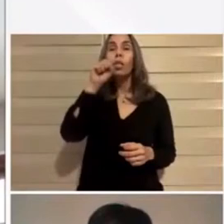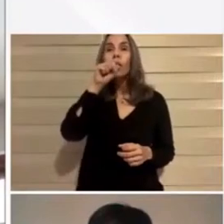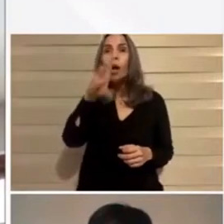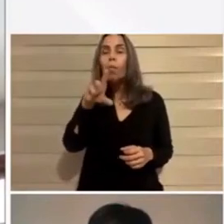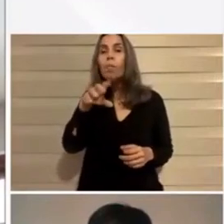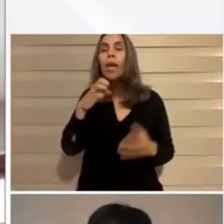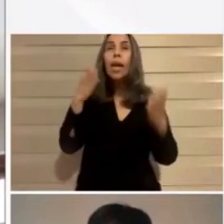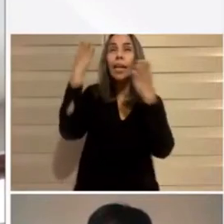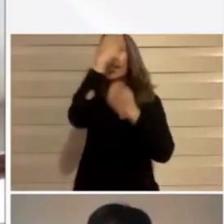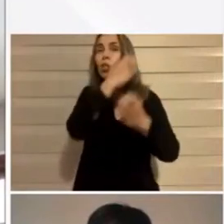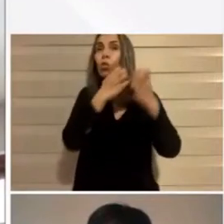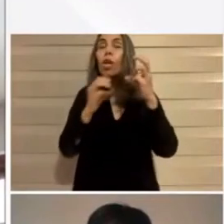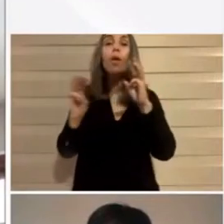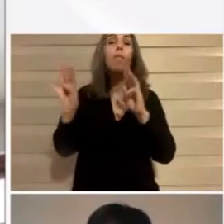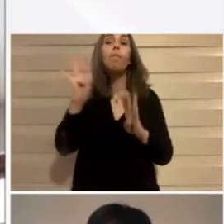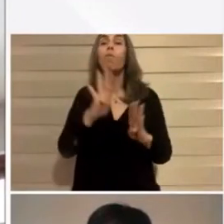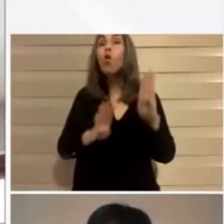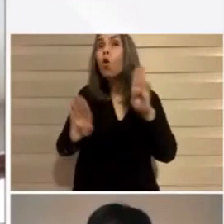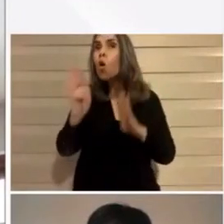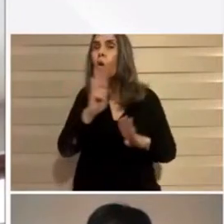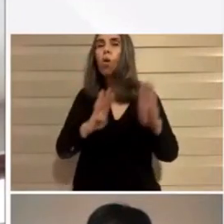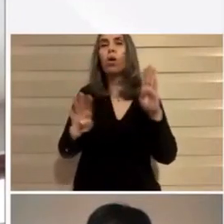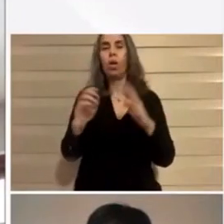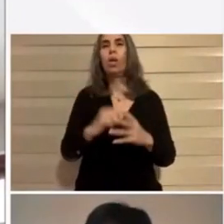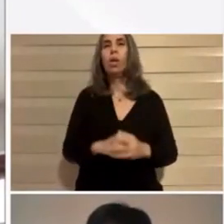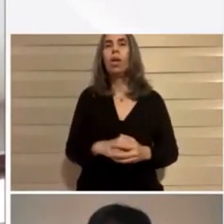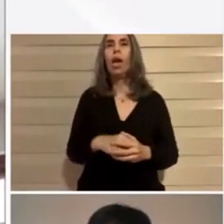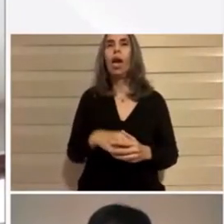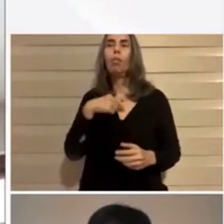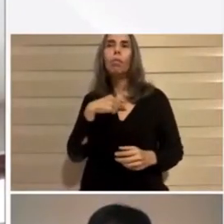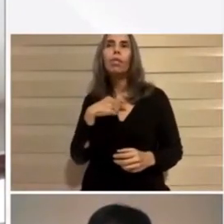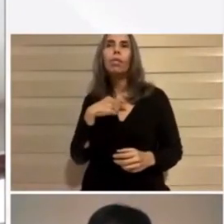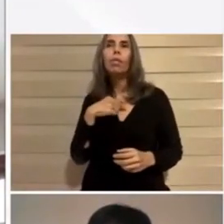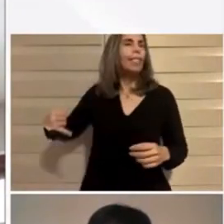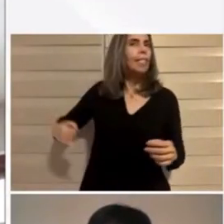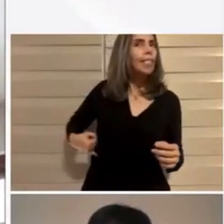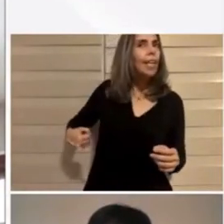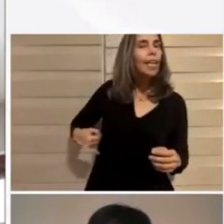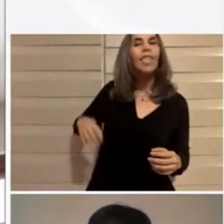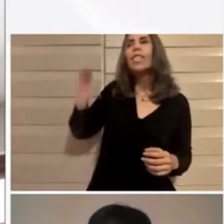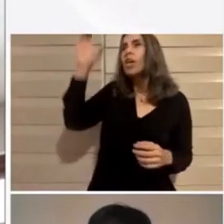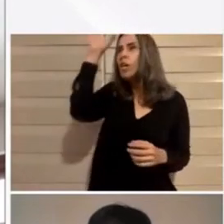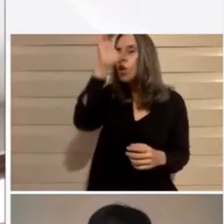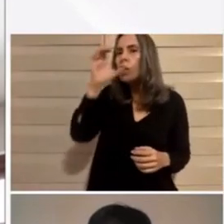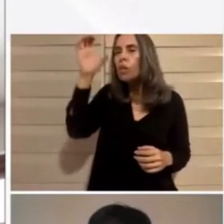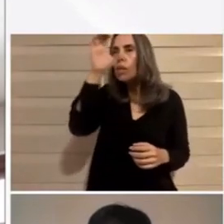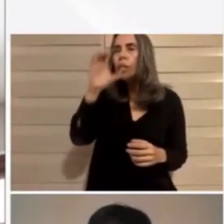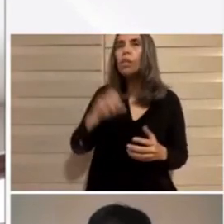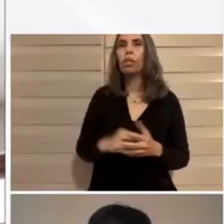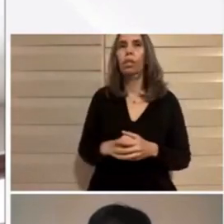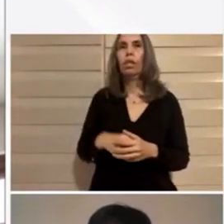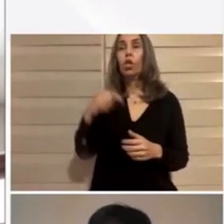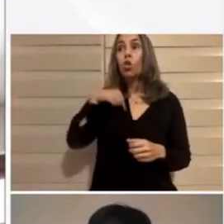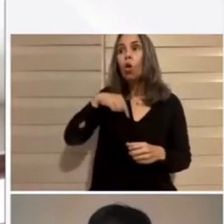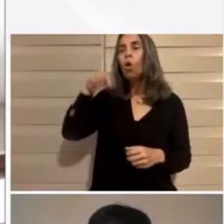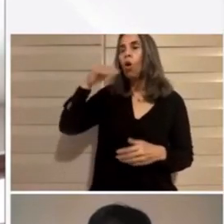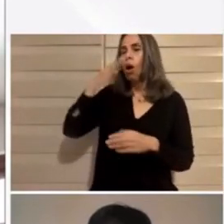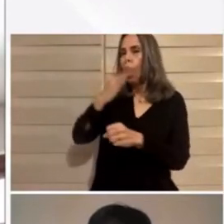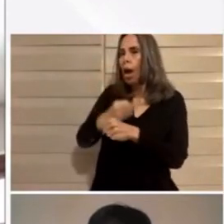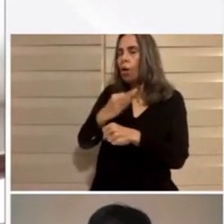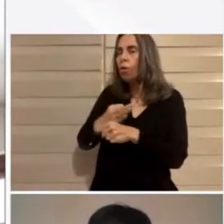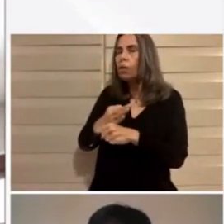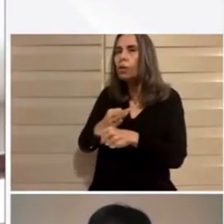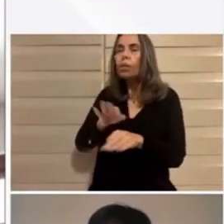a mí siempre me interesaron las ciencias. ¿Cómo llegué a ser la directora de un museo de economía? Pues porque yo